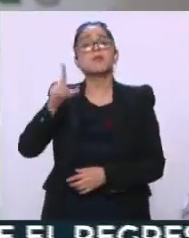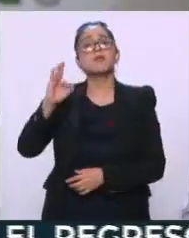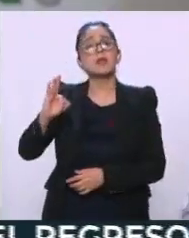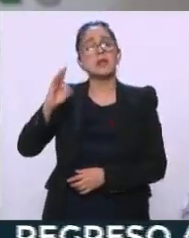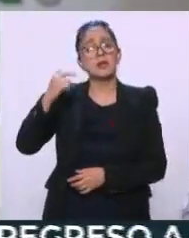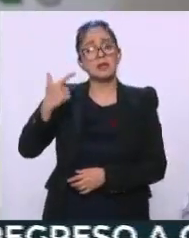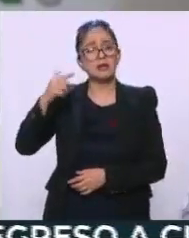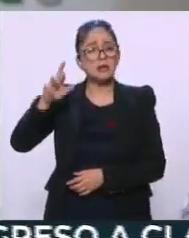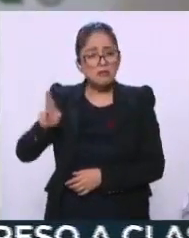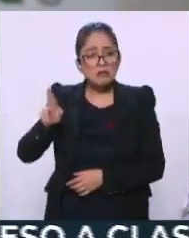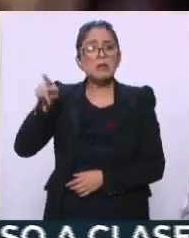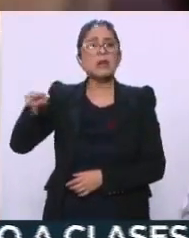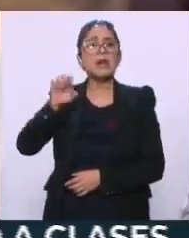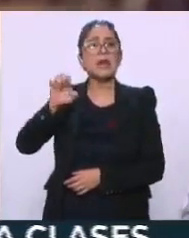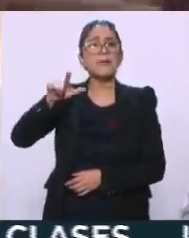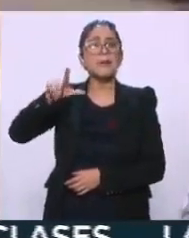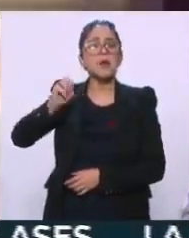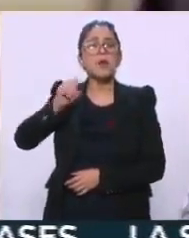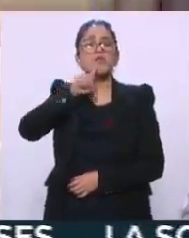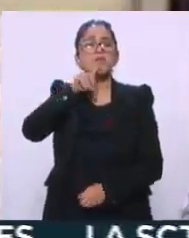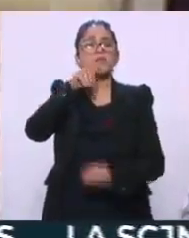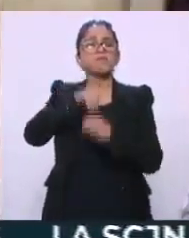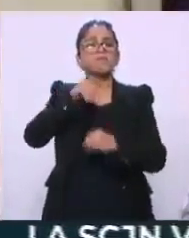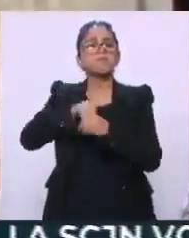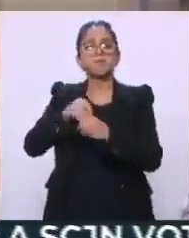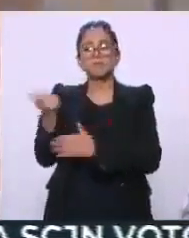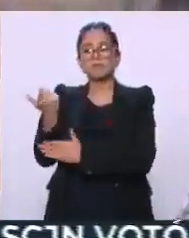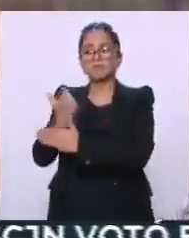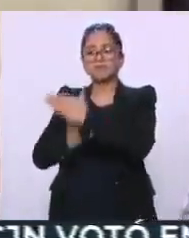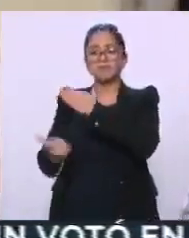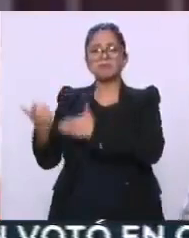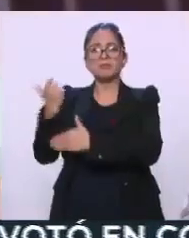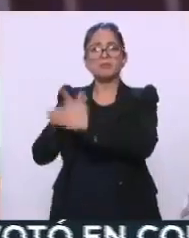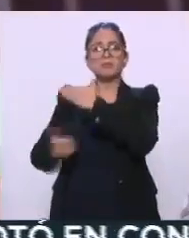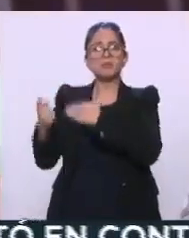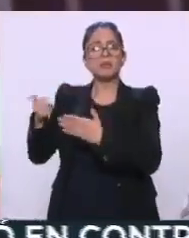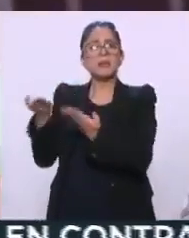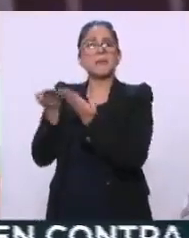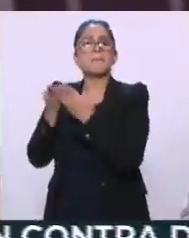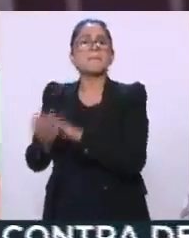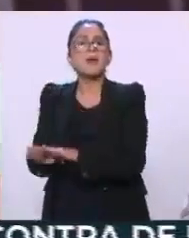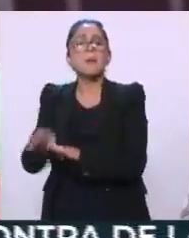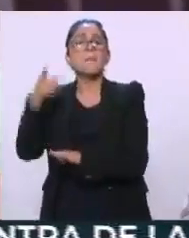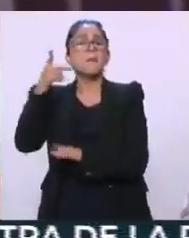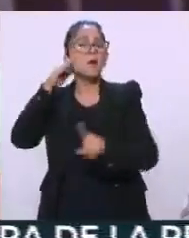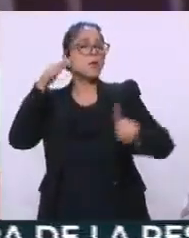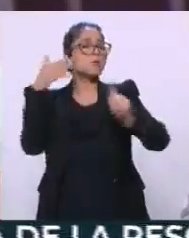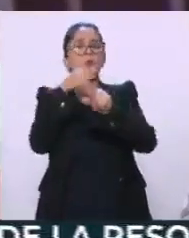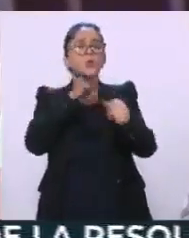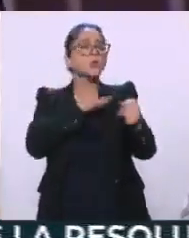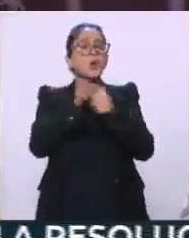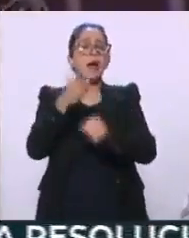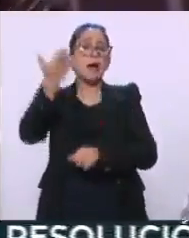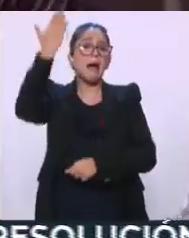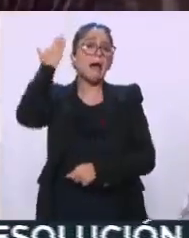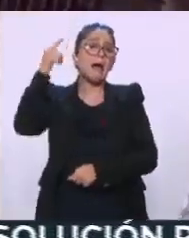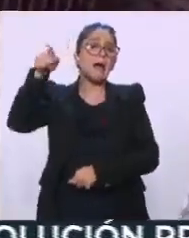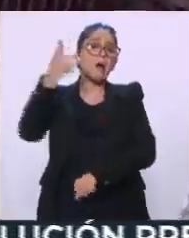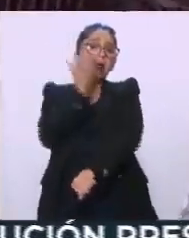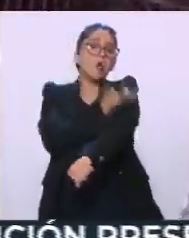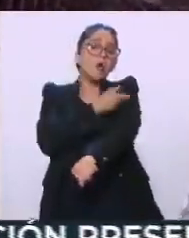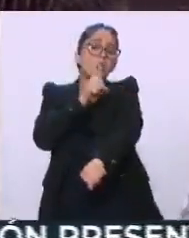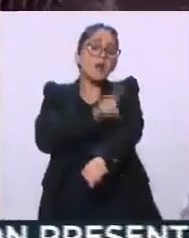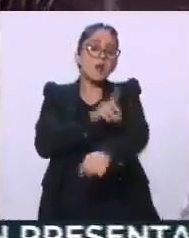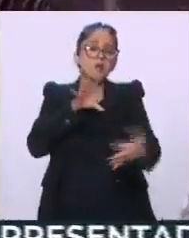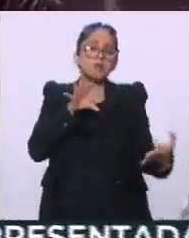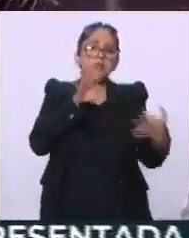que Emilio L. intentó ocultar diversos movimientos y cuentas bancarias, particularmente cuando fungió como coordinador de la